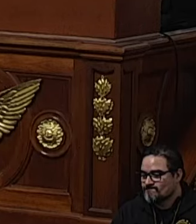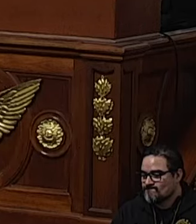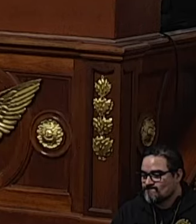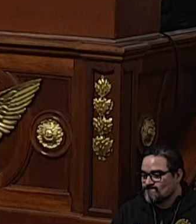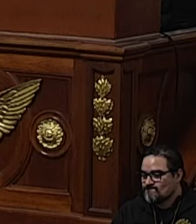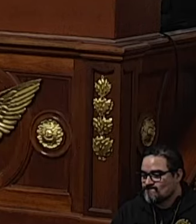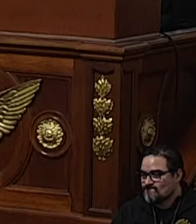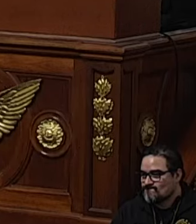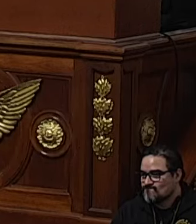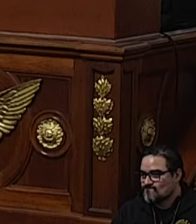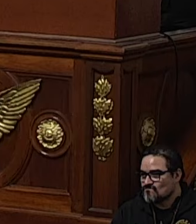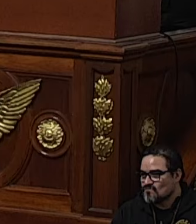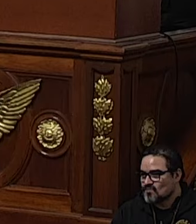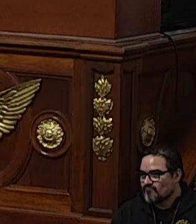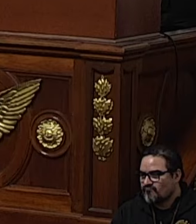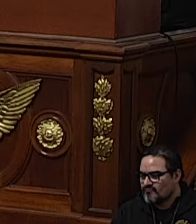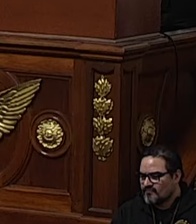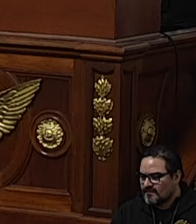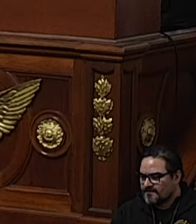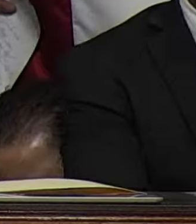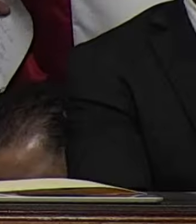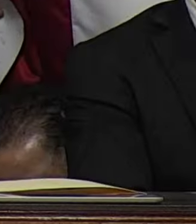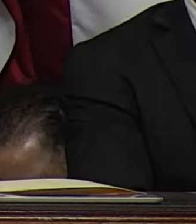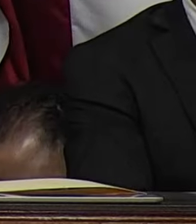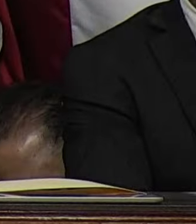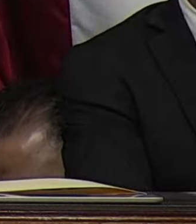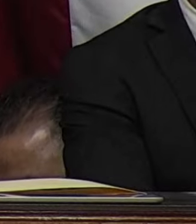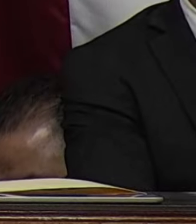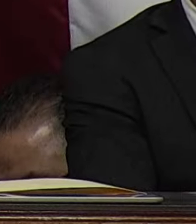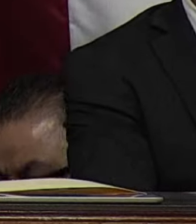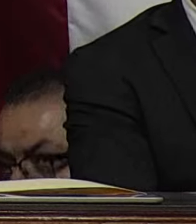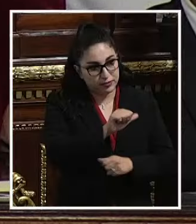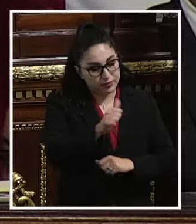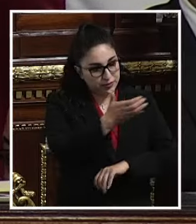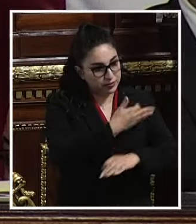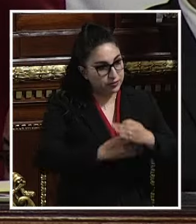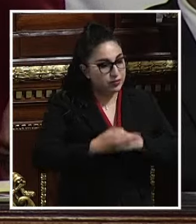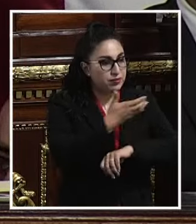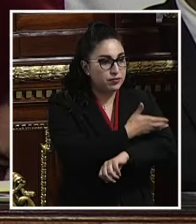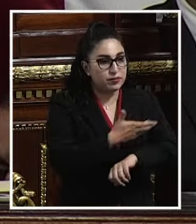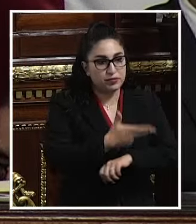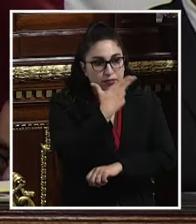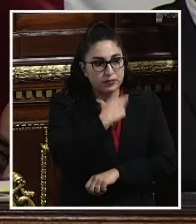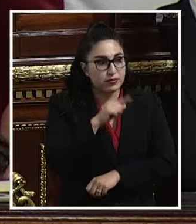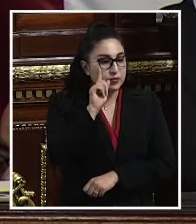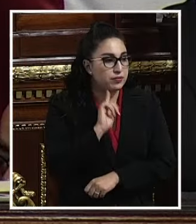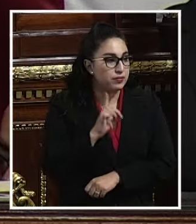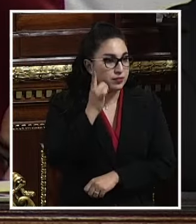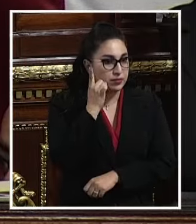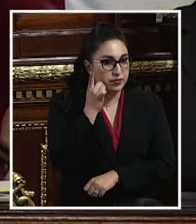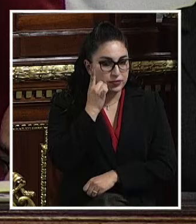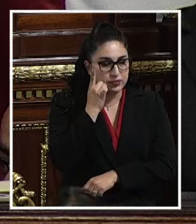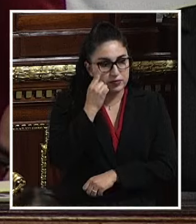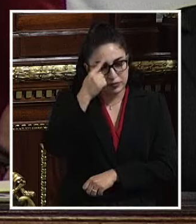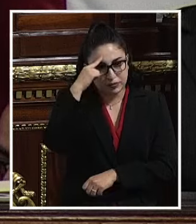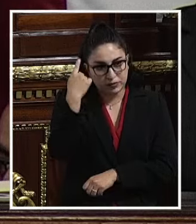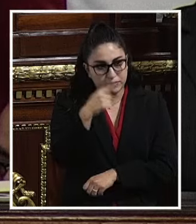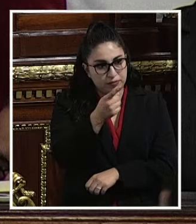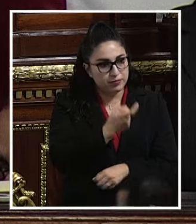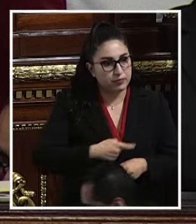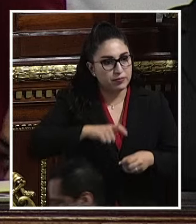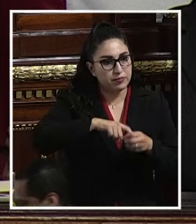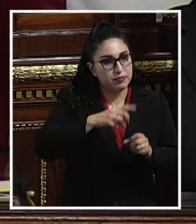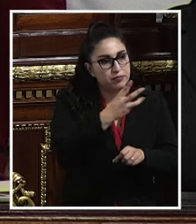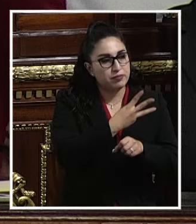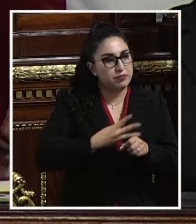Buenos días, diputadas electas y diputados electos, para integrar la tercera legislatura